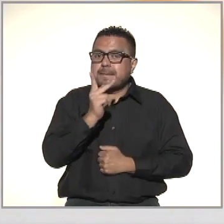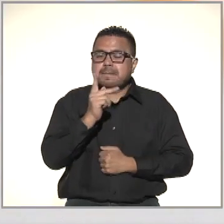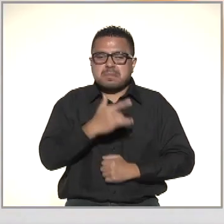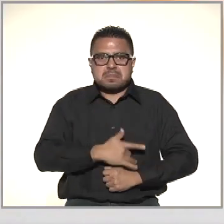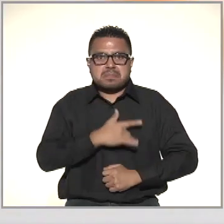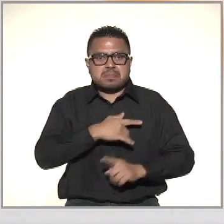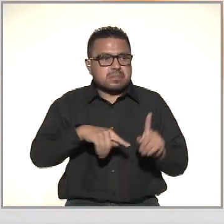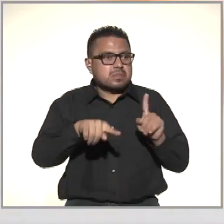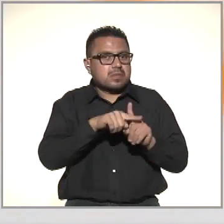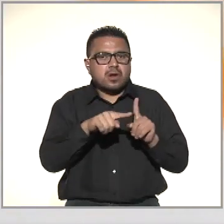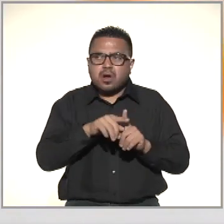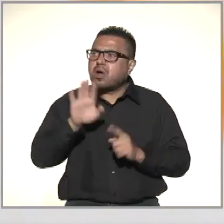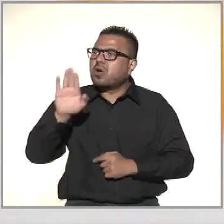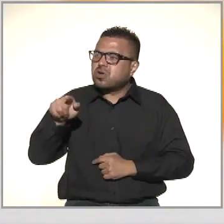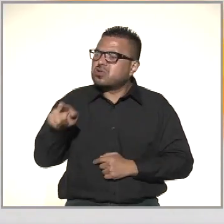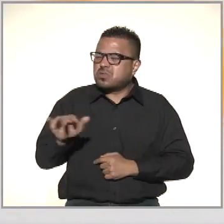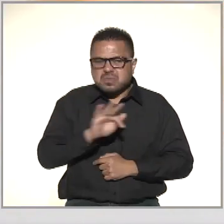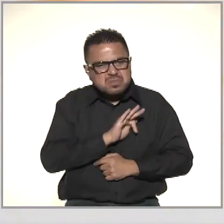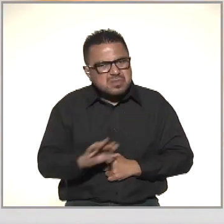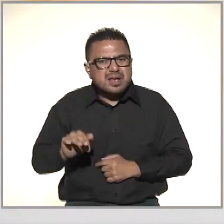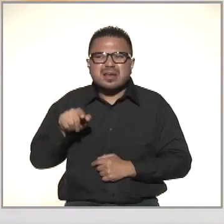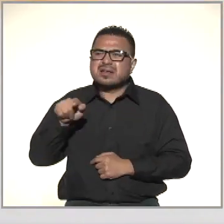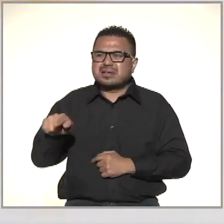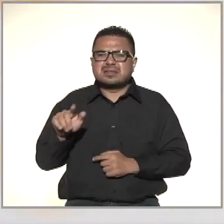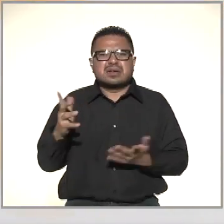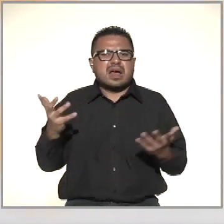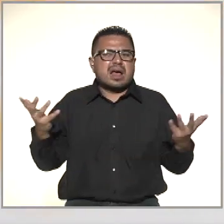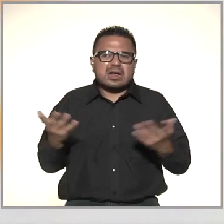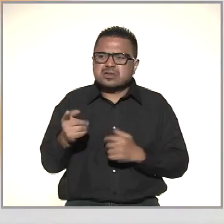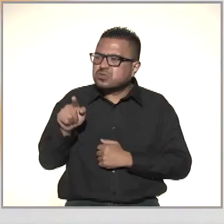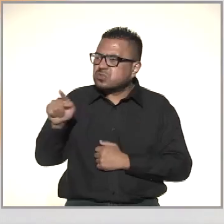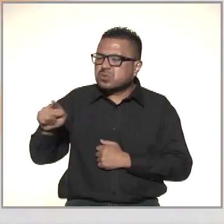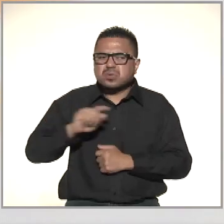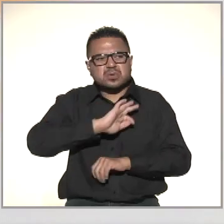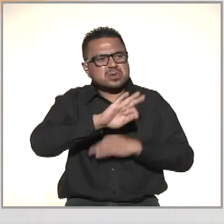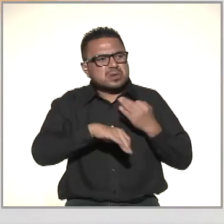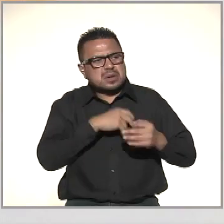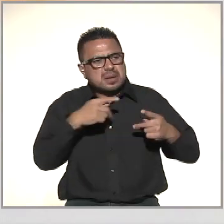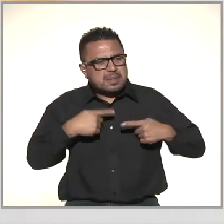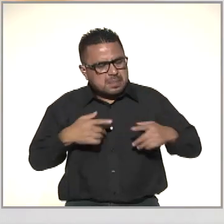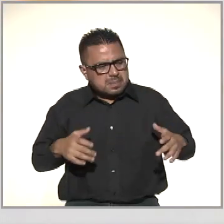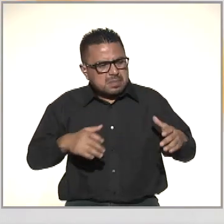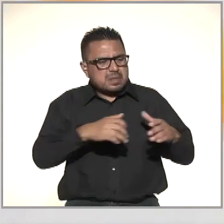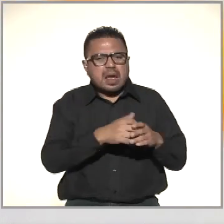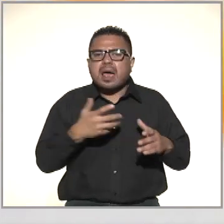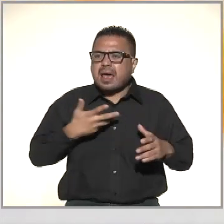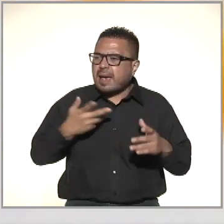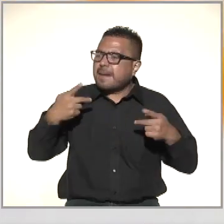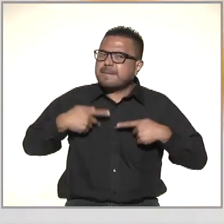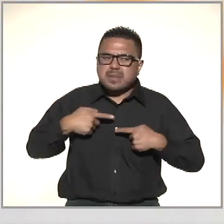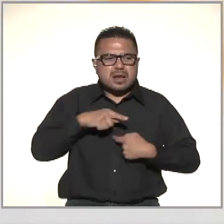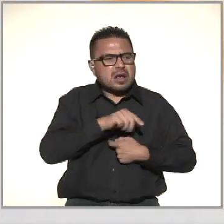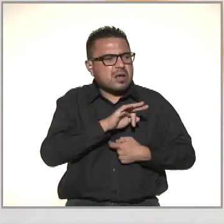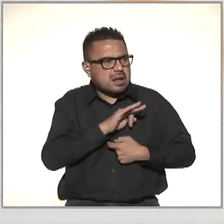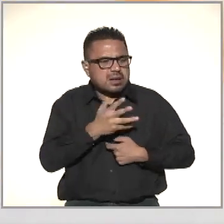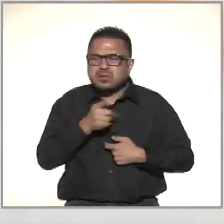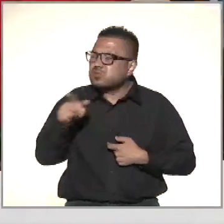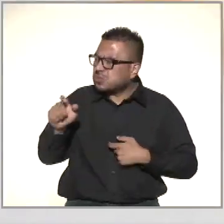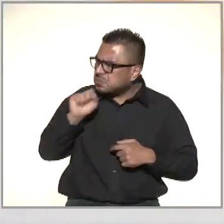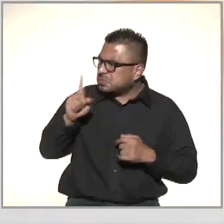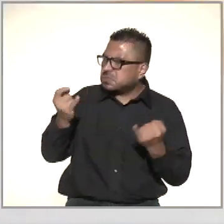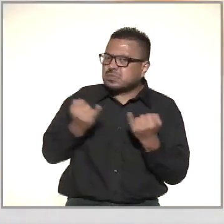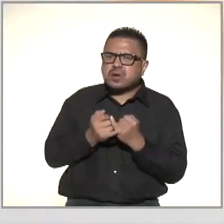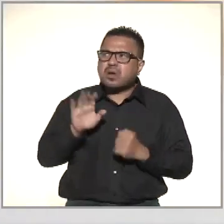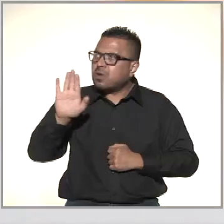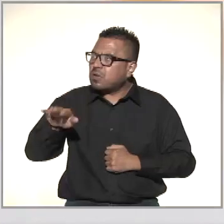motivación, así como, oye, pues tú puedes, esto lo haces tú y lo hacen más personas, si hay alguna persona que lo haga, tú también lo puedes hacer, o decirle,